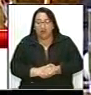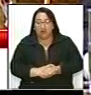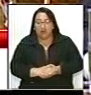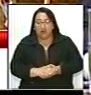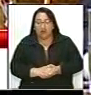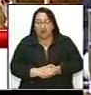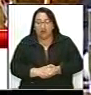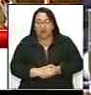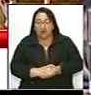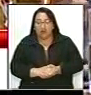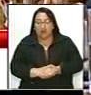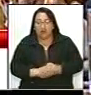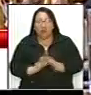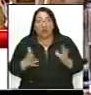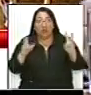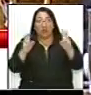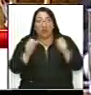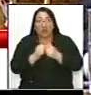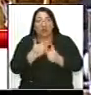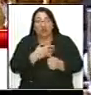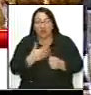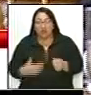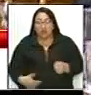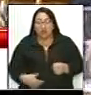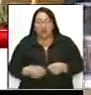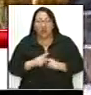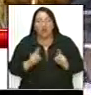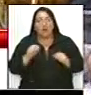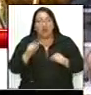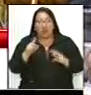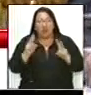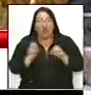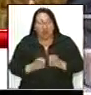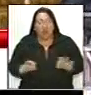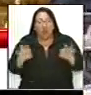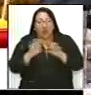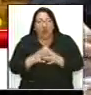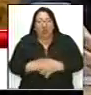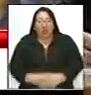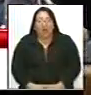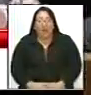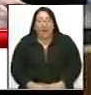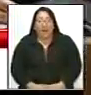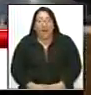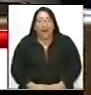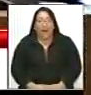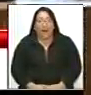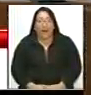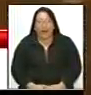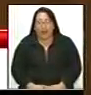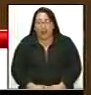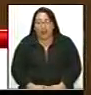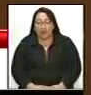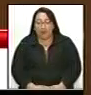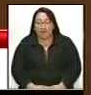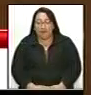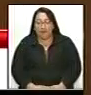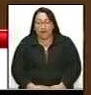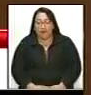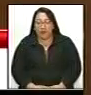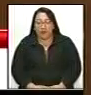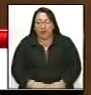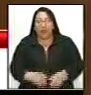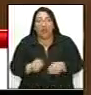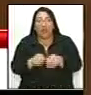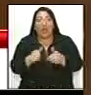No hay temas, dice con el presidente, ¿no? Sí, este es un tema importante de tratar en la mesa directiva. La